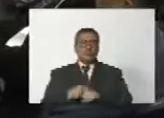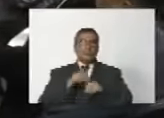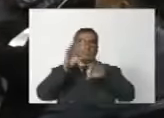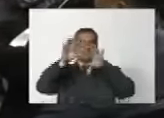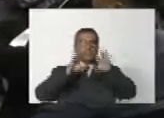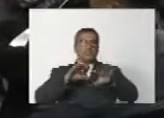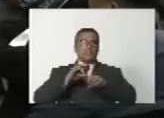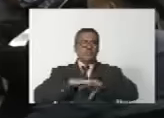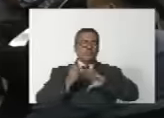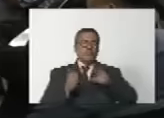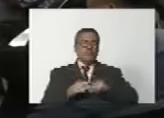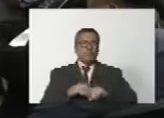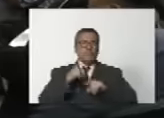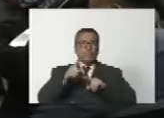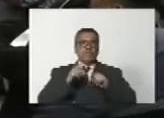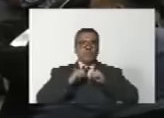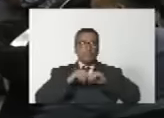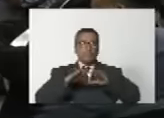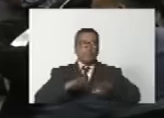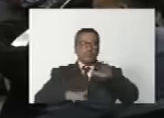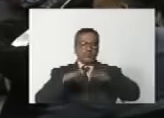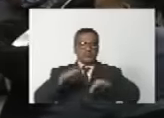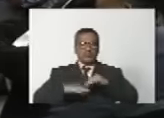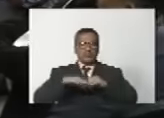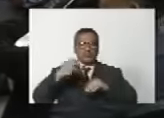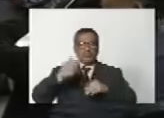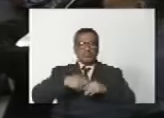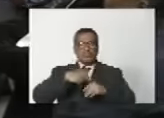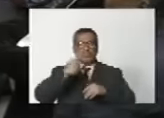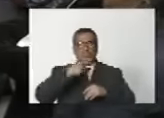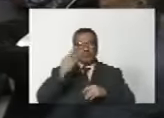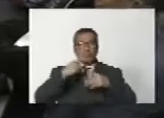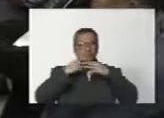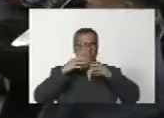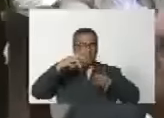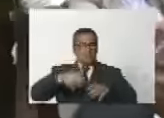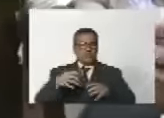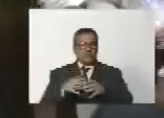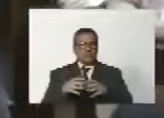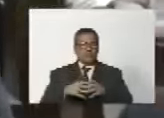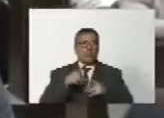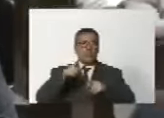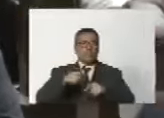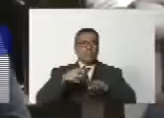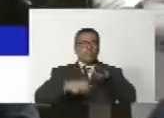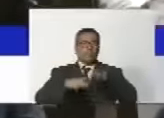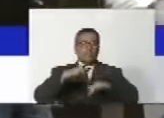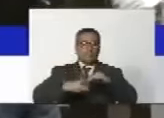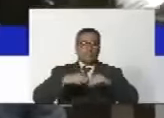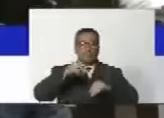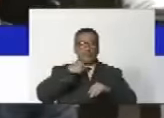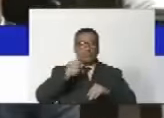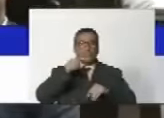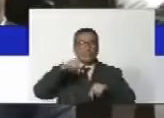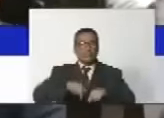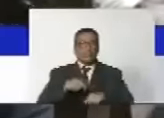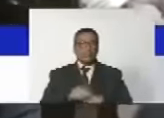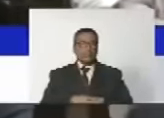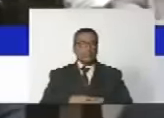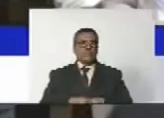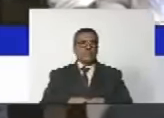países, porque es una nación con estabilidad política y en una región con estabilidad política. Por eso el